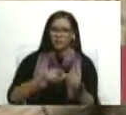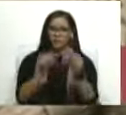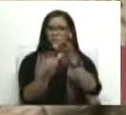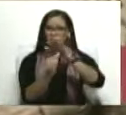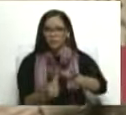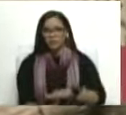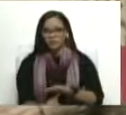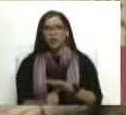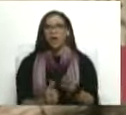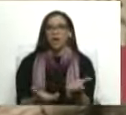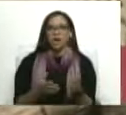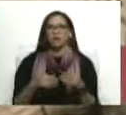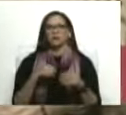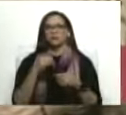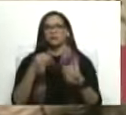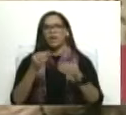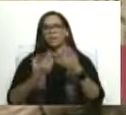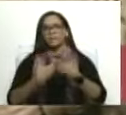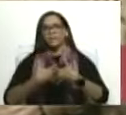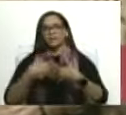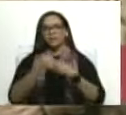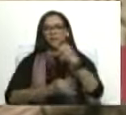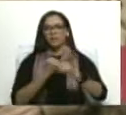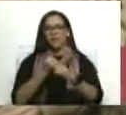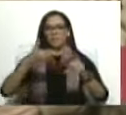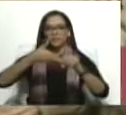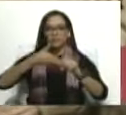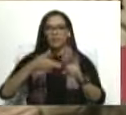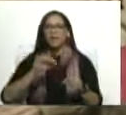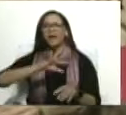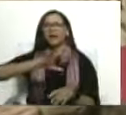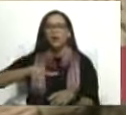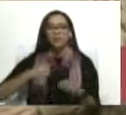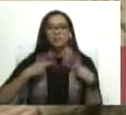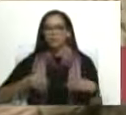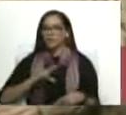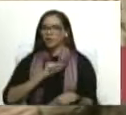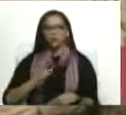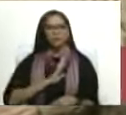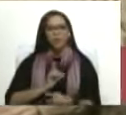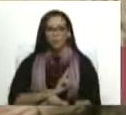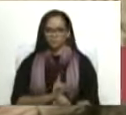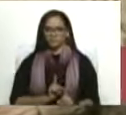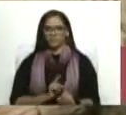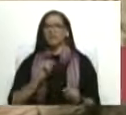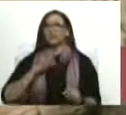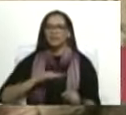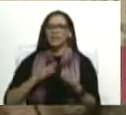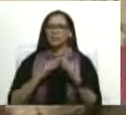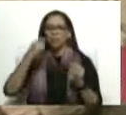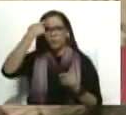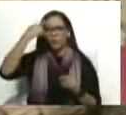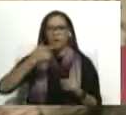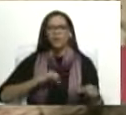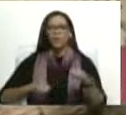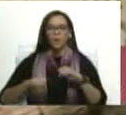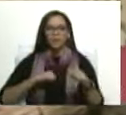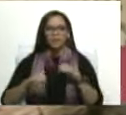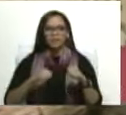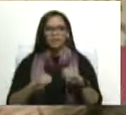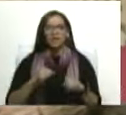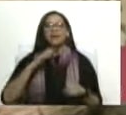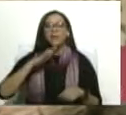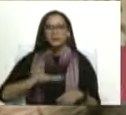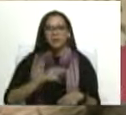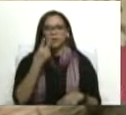sometido a las transnacionales petroleras, para robarse unos recursos que no le pertenecen. Y está todo el pueblo movilizado. Hemos